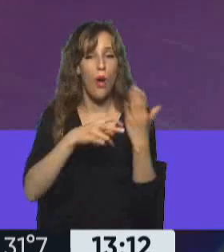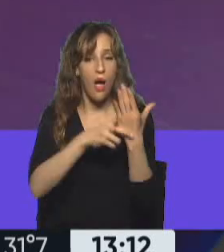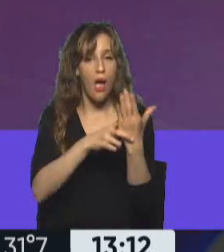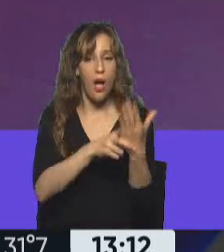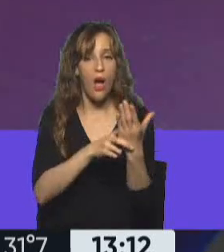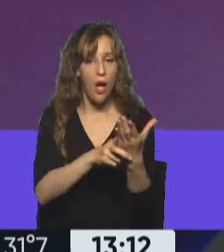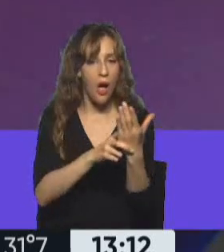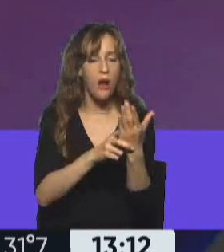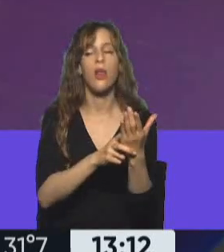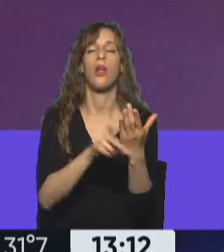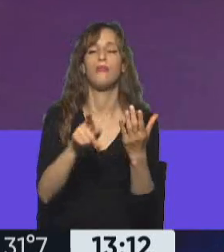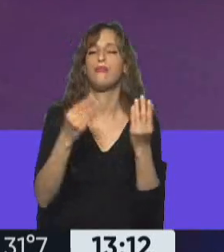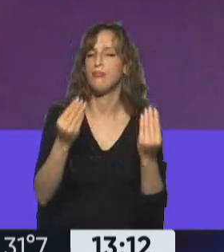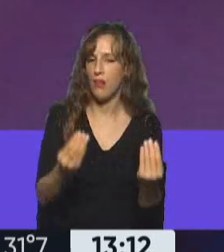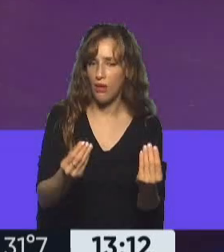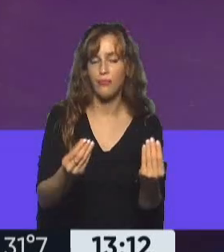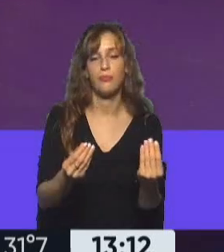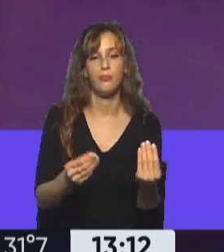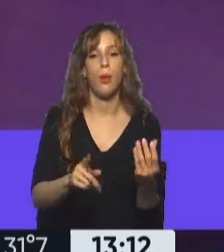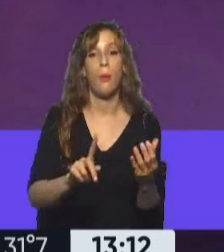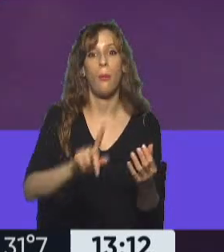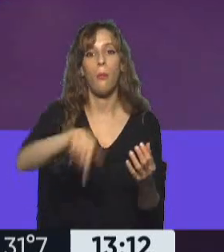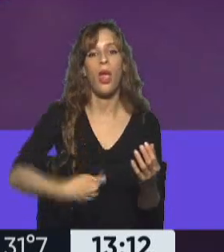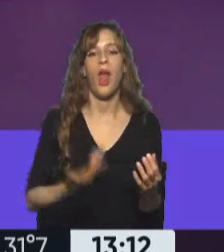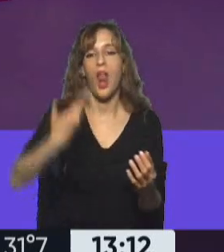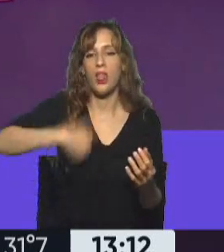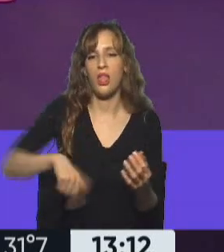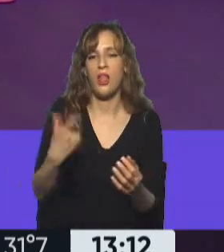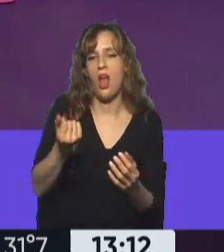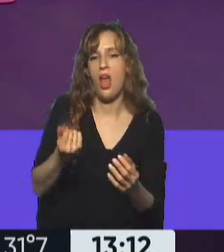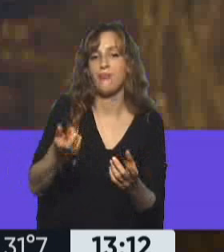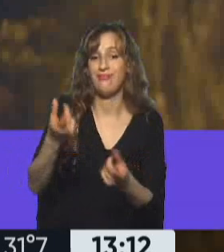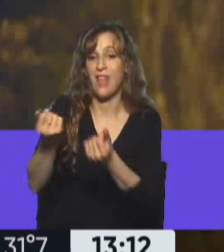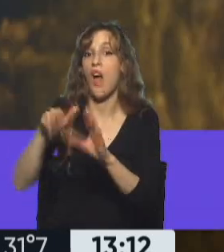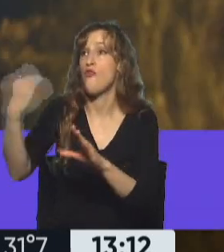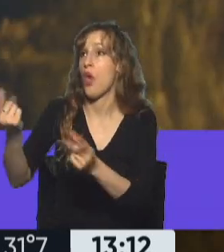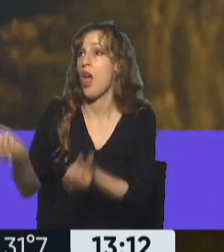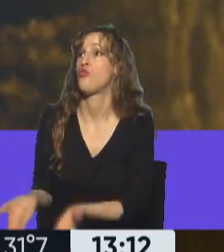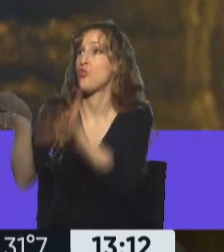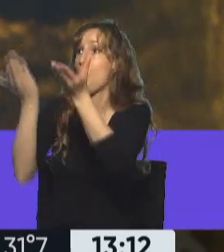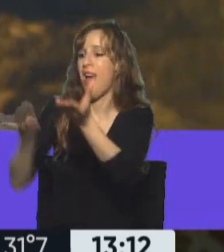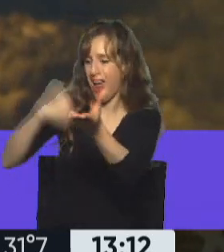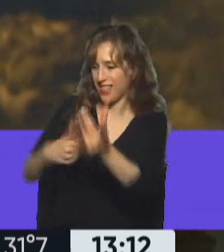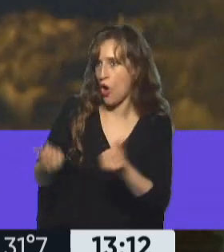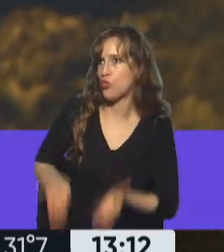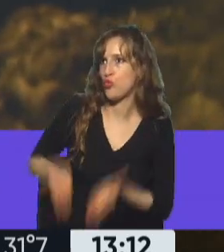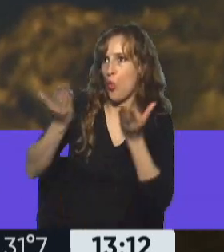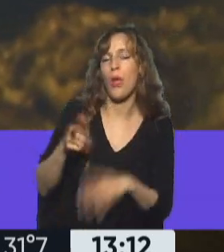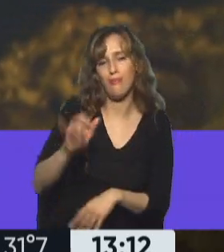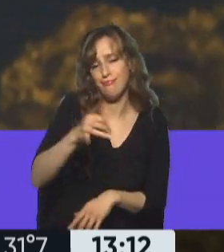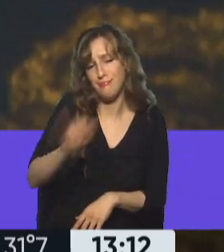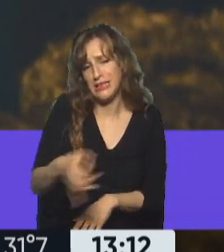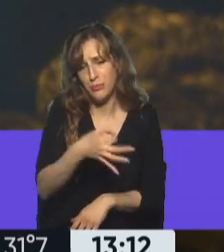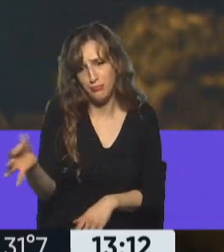argumento, aumentaron y generaron alzas en el precio en nuestro país. Hasta ahora, digo, esto viene siendo cierto.